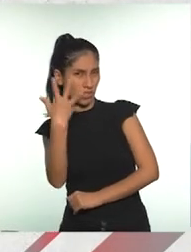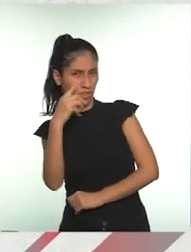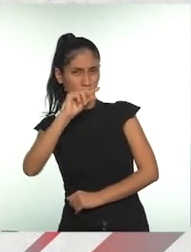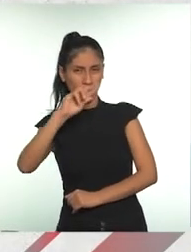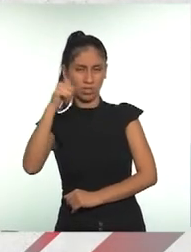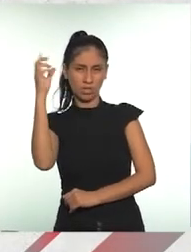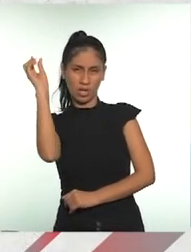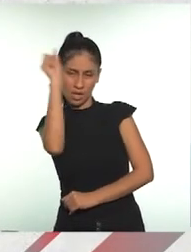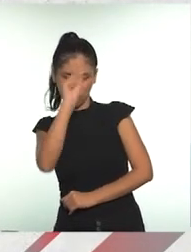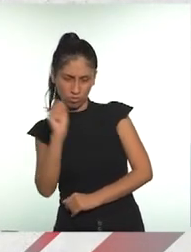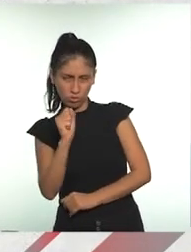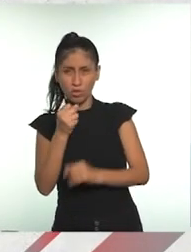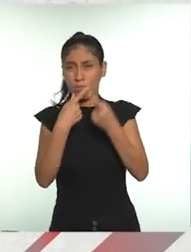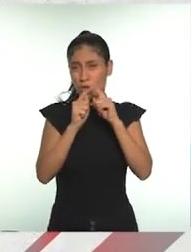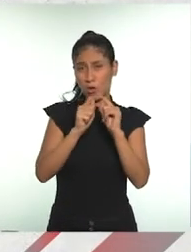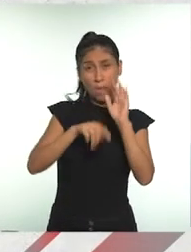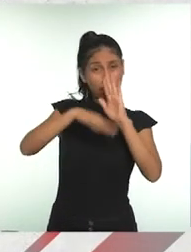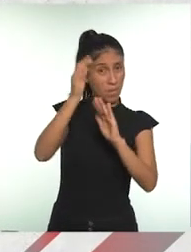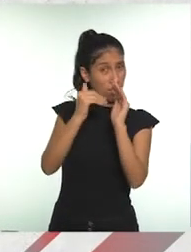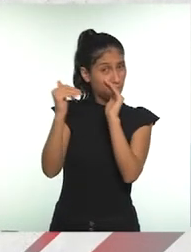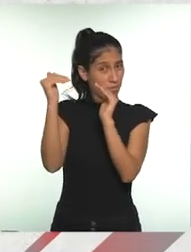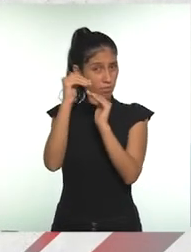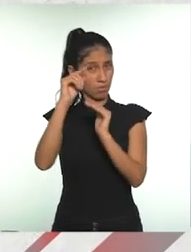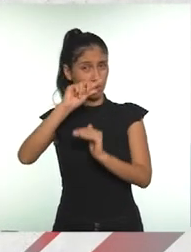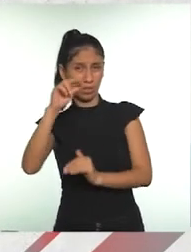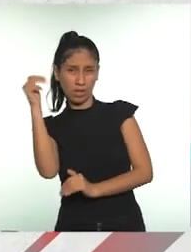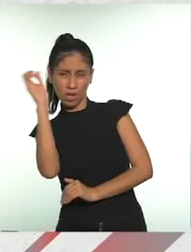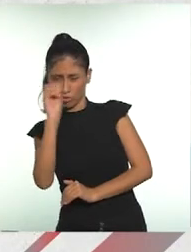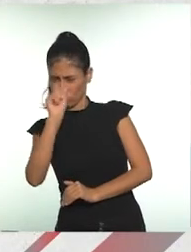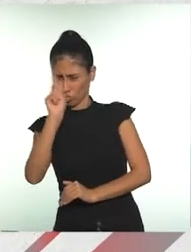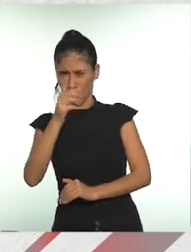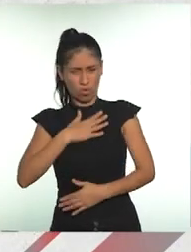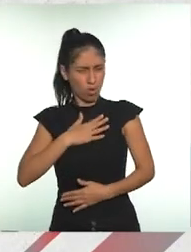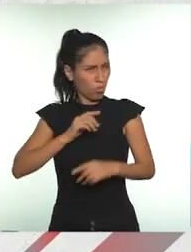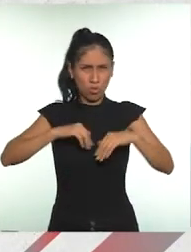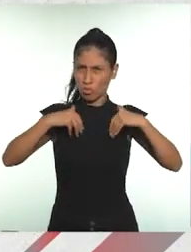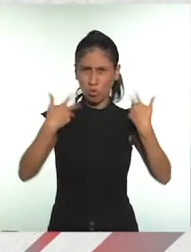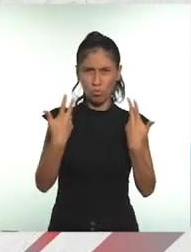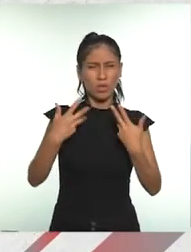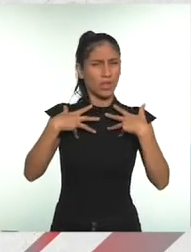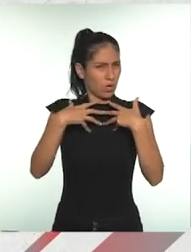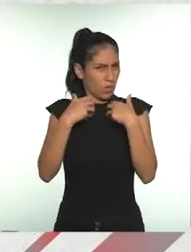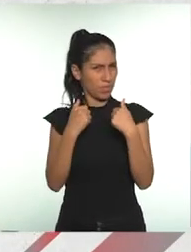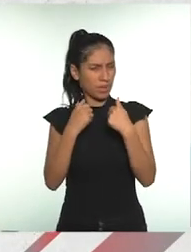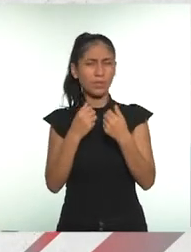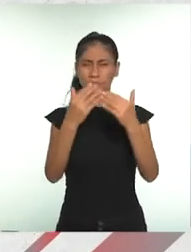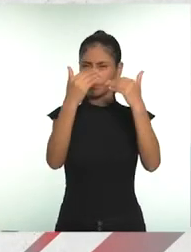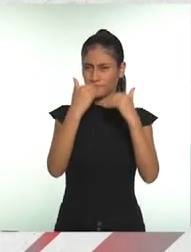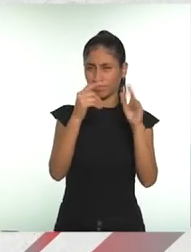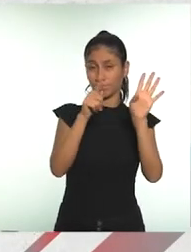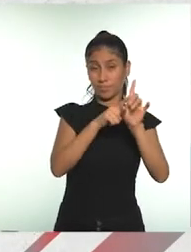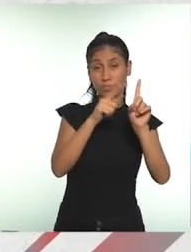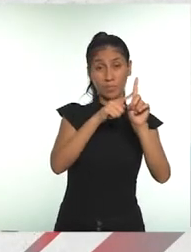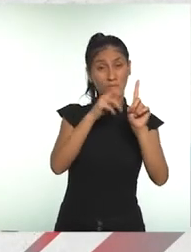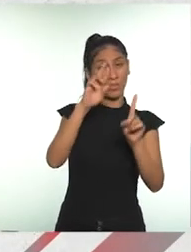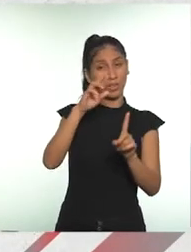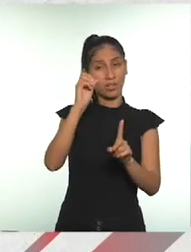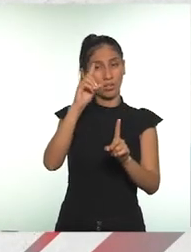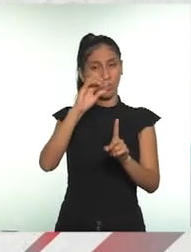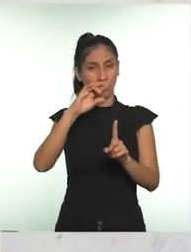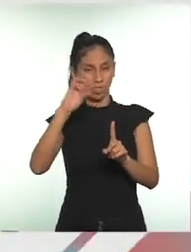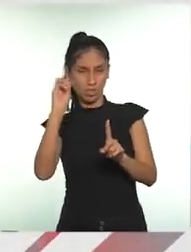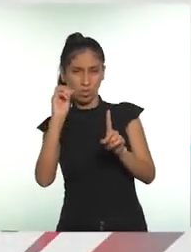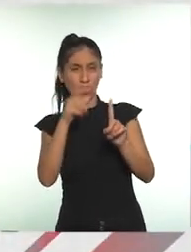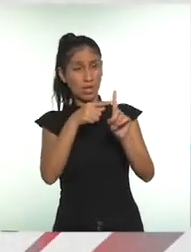Pero lógicamente no se va a subir muchos grados más, puesto que el cuerpo humano no lo soportaría. Rodrigo usó el termómetro digital y